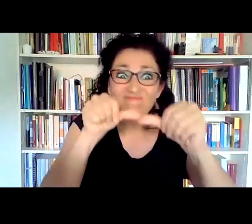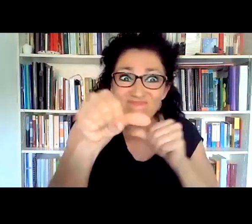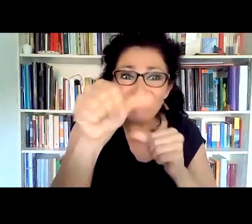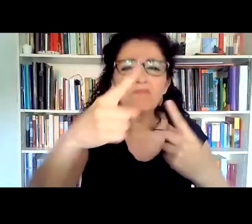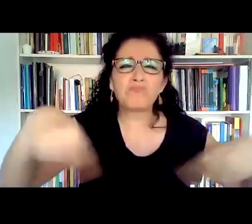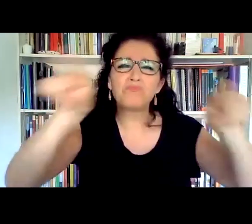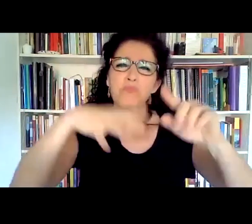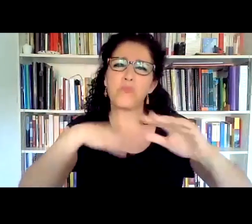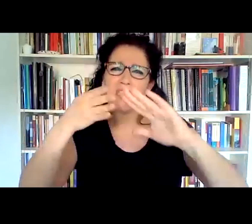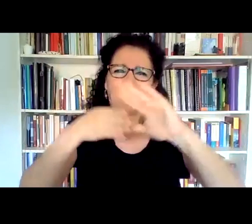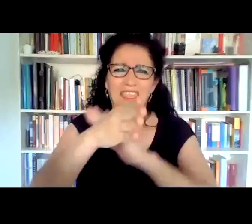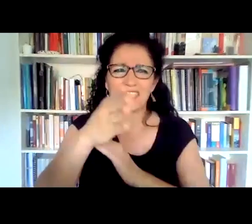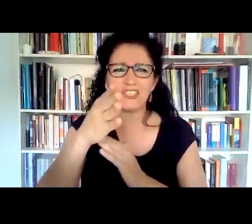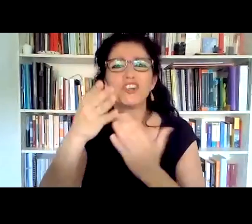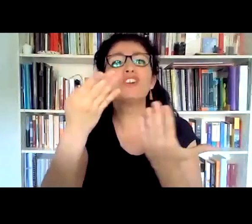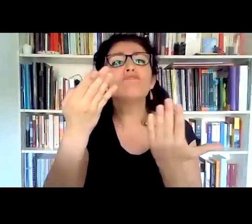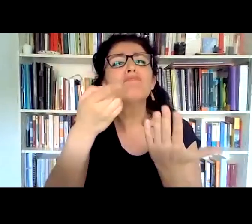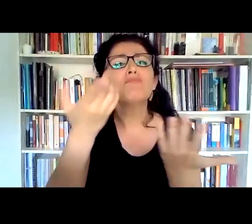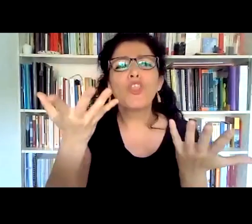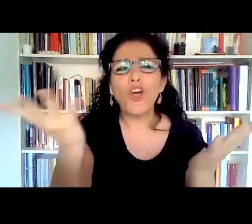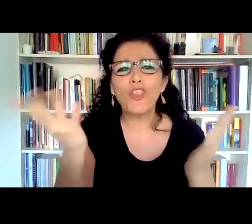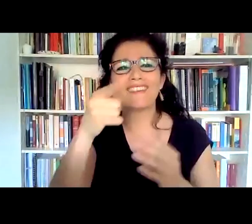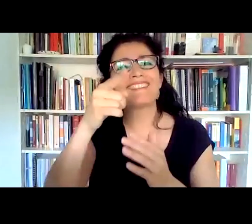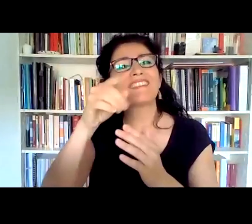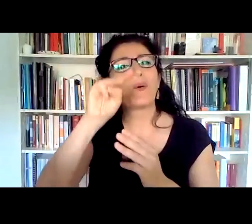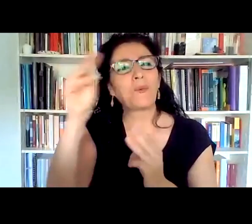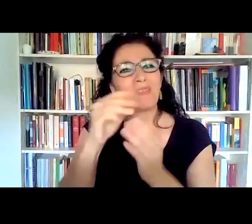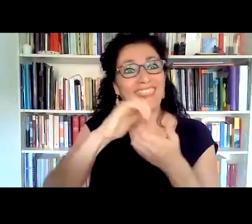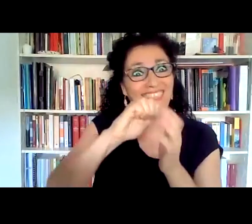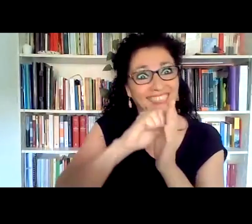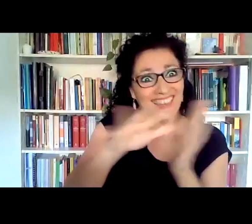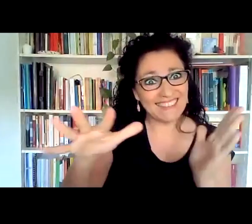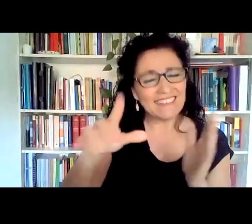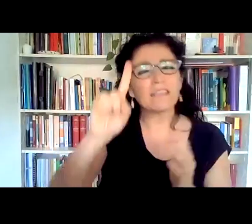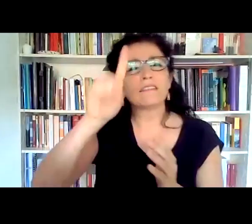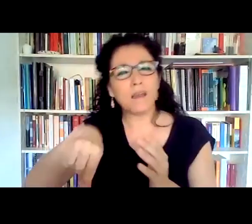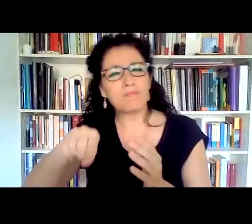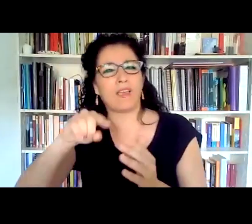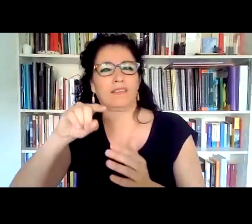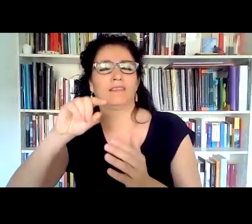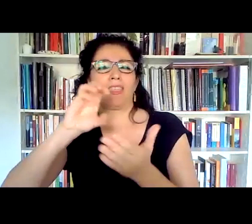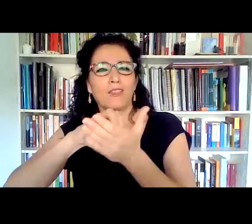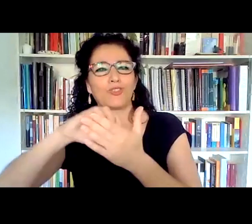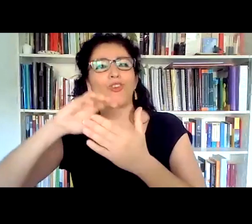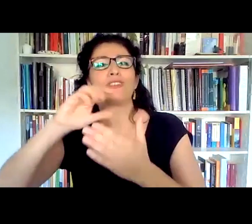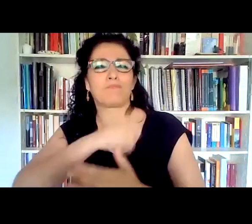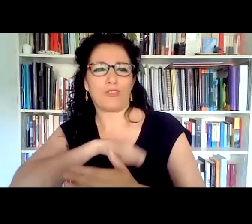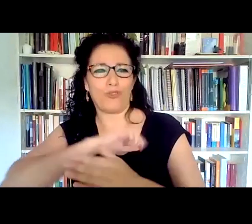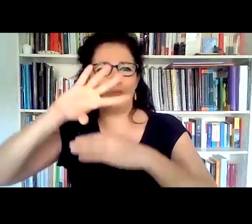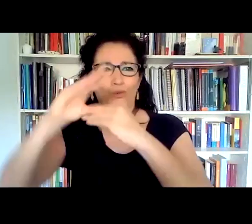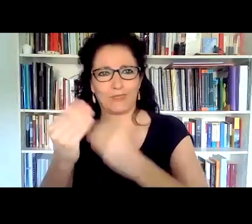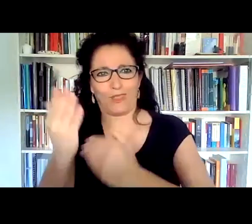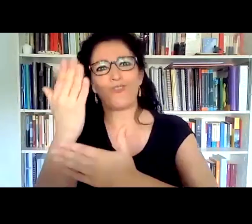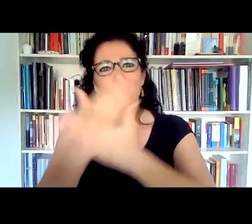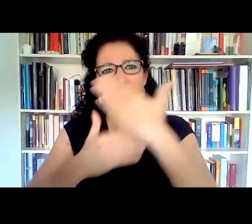personas. Sin ellos hubiera sido inviable la elaboración de este informe. Deciros, por último, que el informe se encuentra colgado en la página web